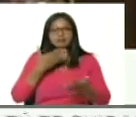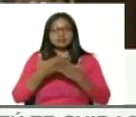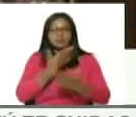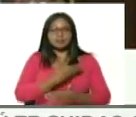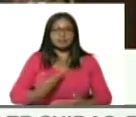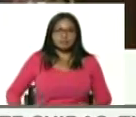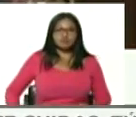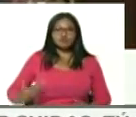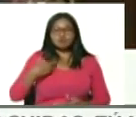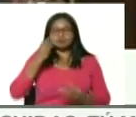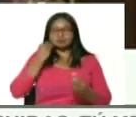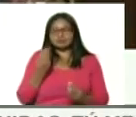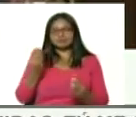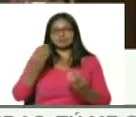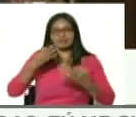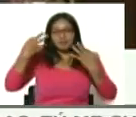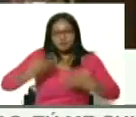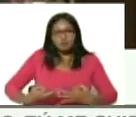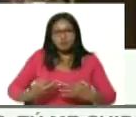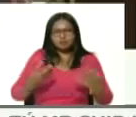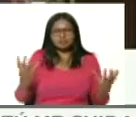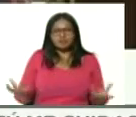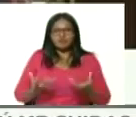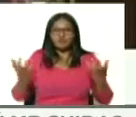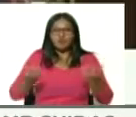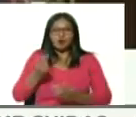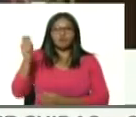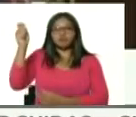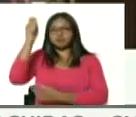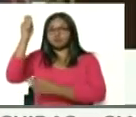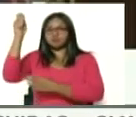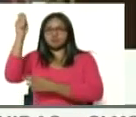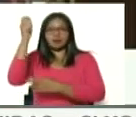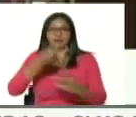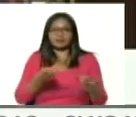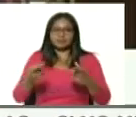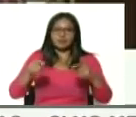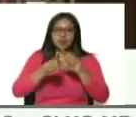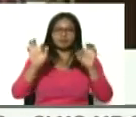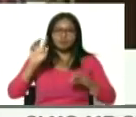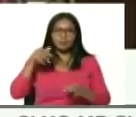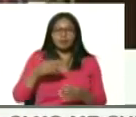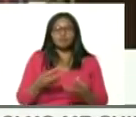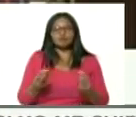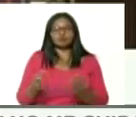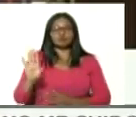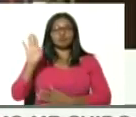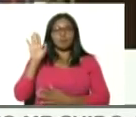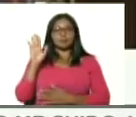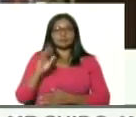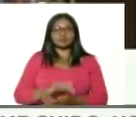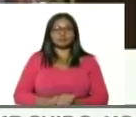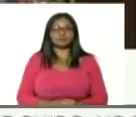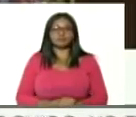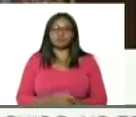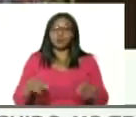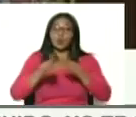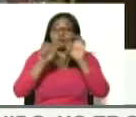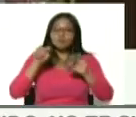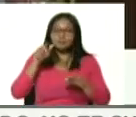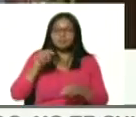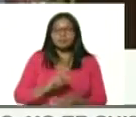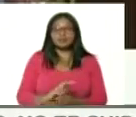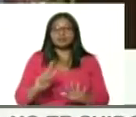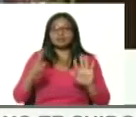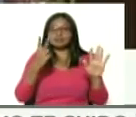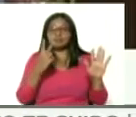Estoy seguro que ese fuego será recibido en todas las comunas del país con mucho amor y con mucho compromiso. Igualmente, presidente, en la séptima tarea